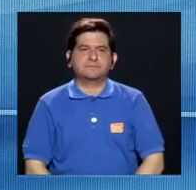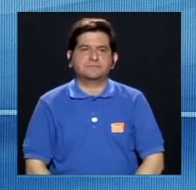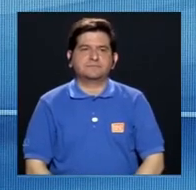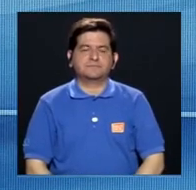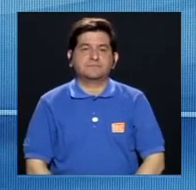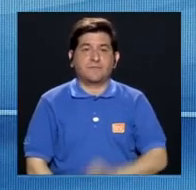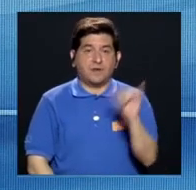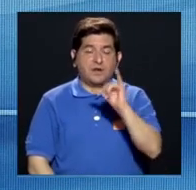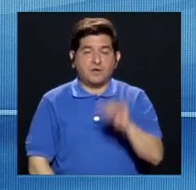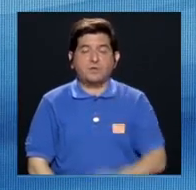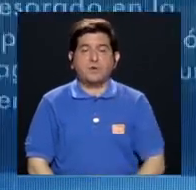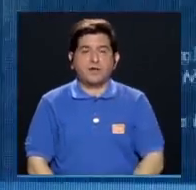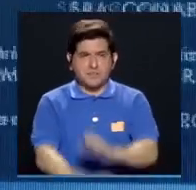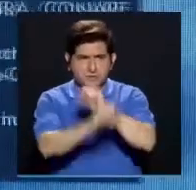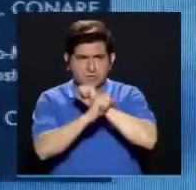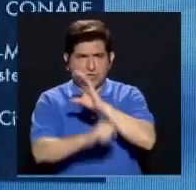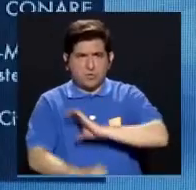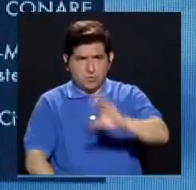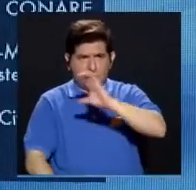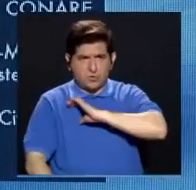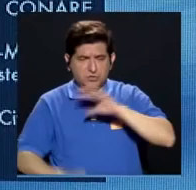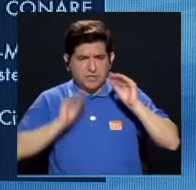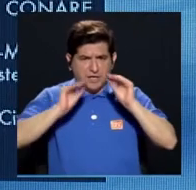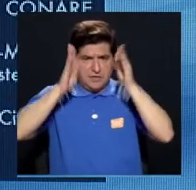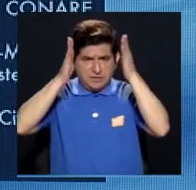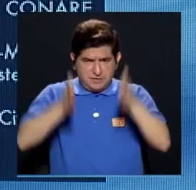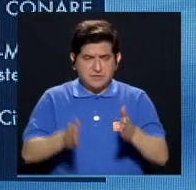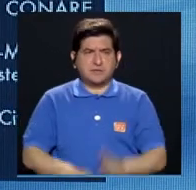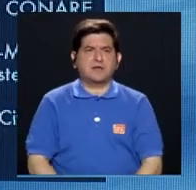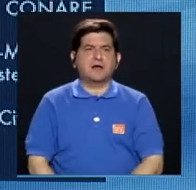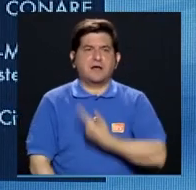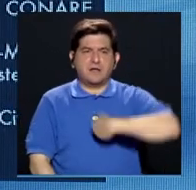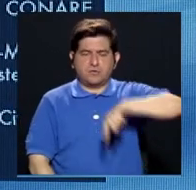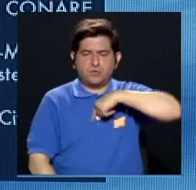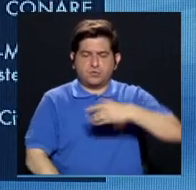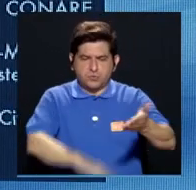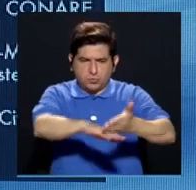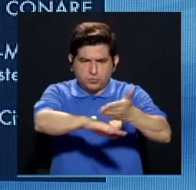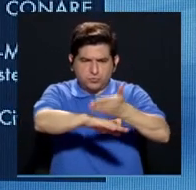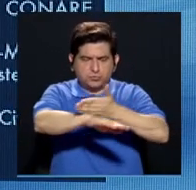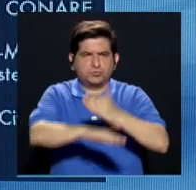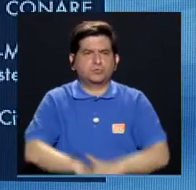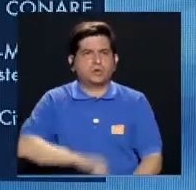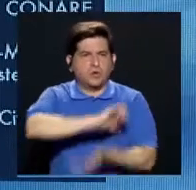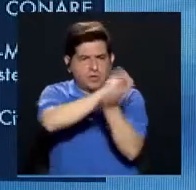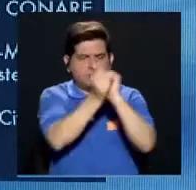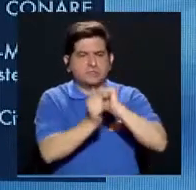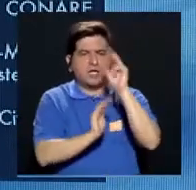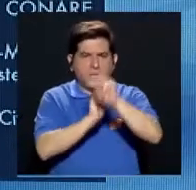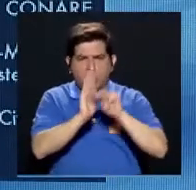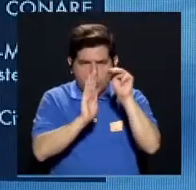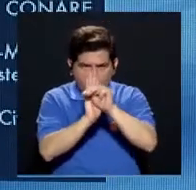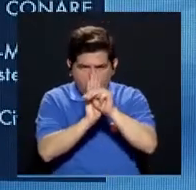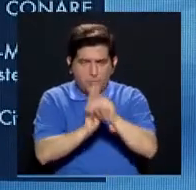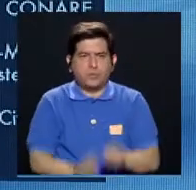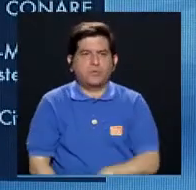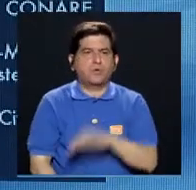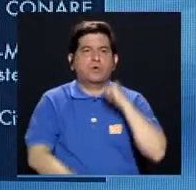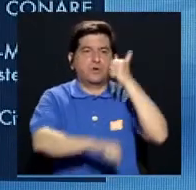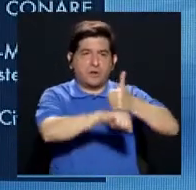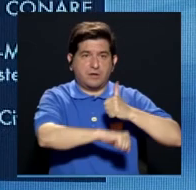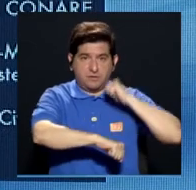También para asegurar la calidad de nuestra docencia, hemos avanzado en reformas curriculares y en